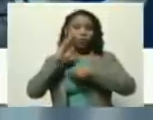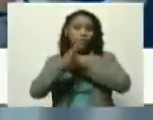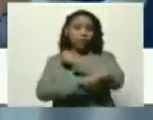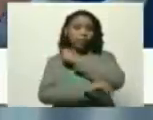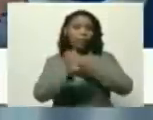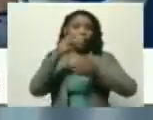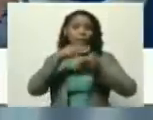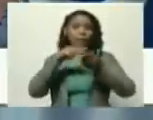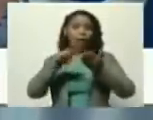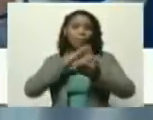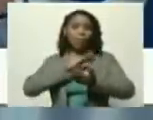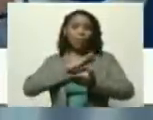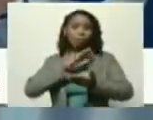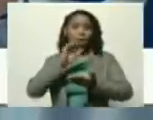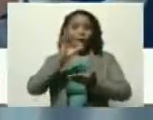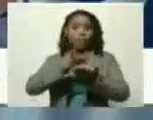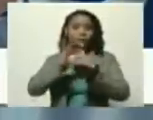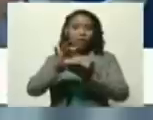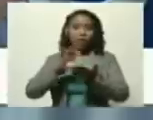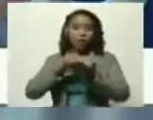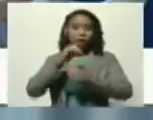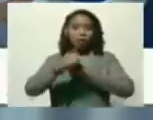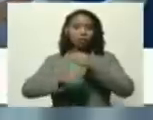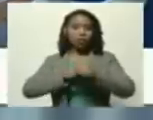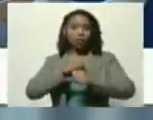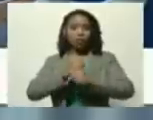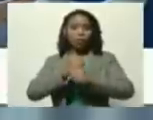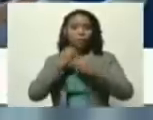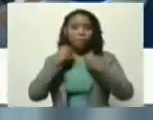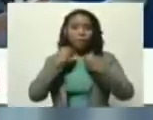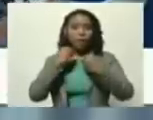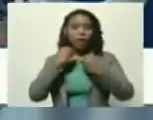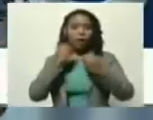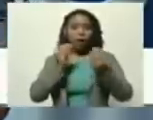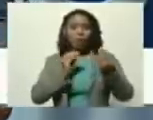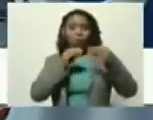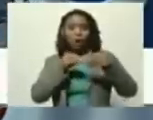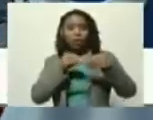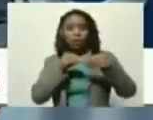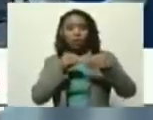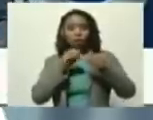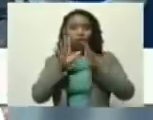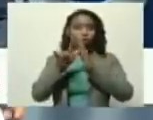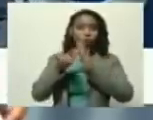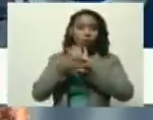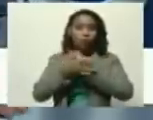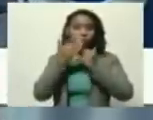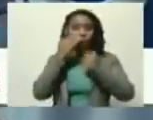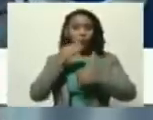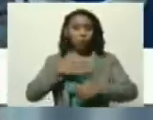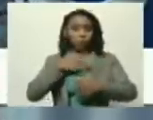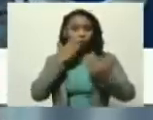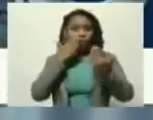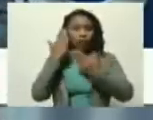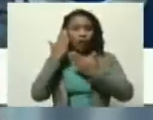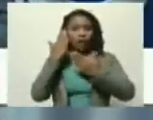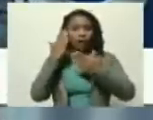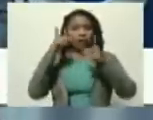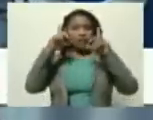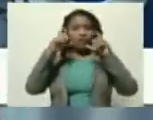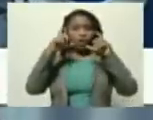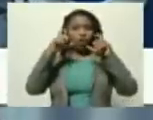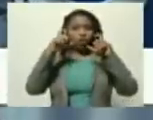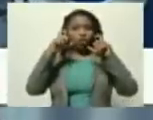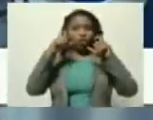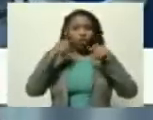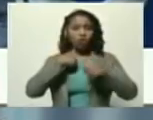material estratégico y asociación para delinquir. Podemos acá observar en esta foto